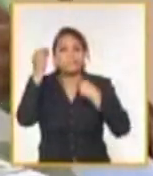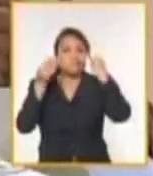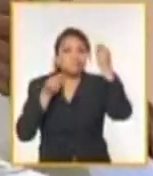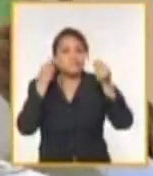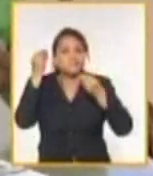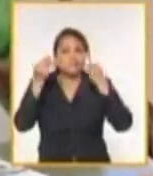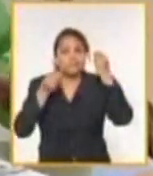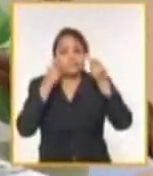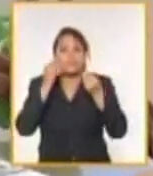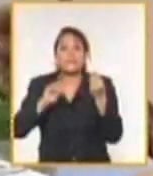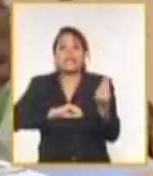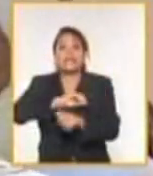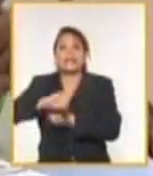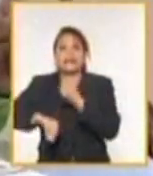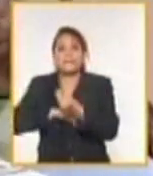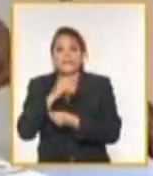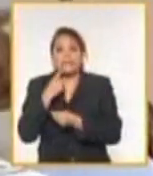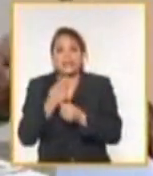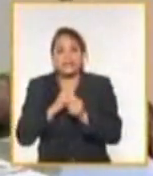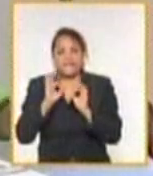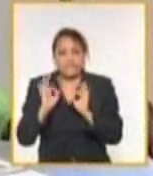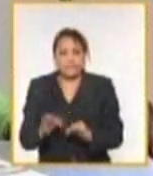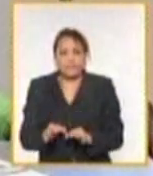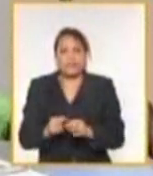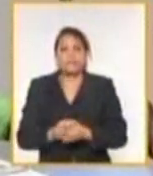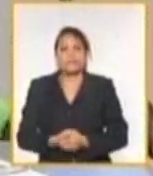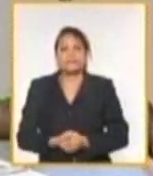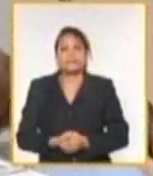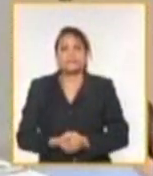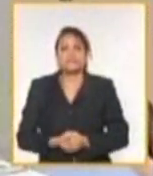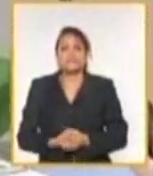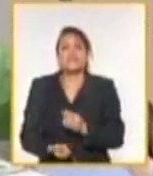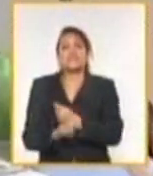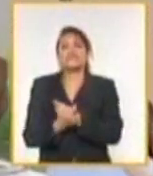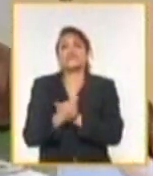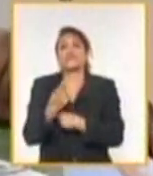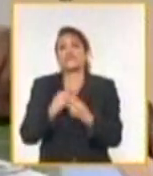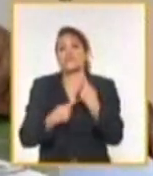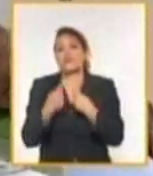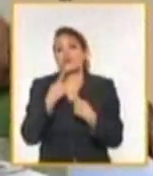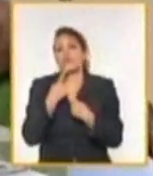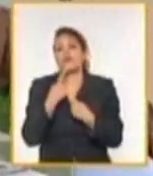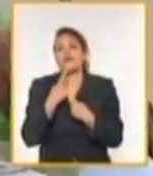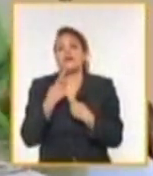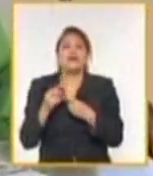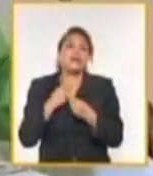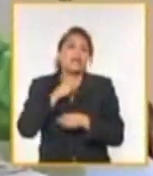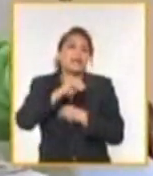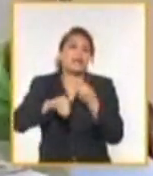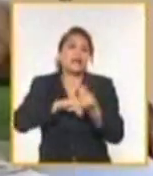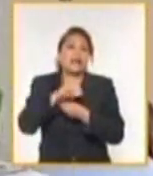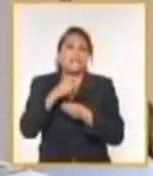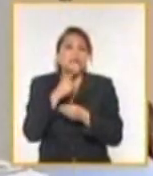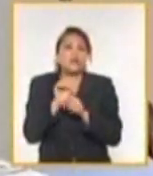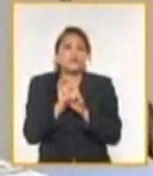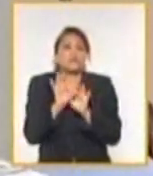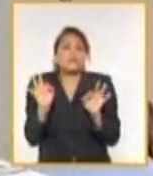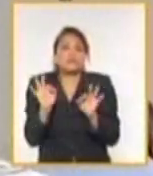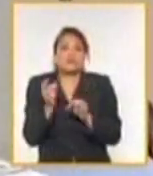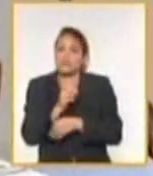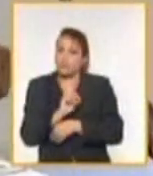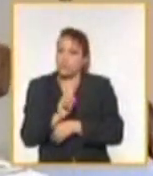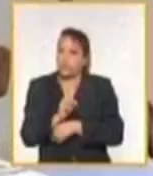que transformaran su realidad. Y nos enseñó algo: el cambio no es un cambio superficial, ese cambio